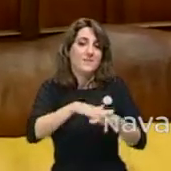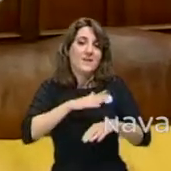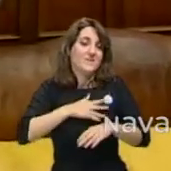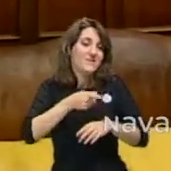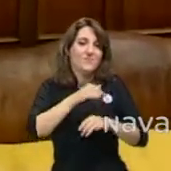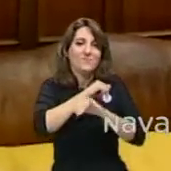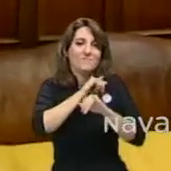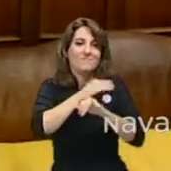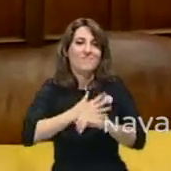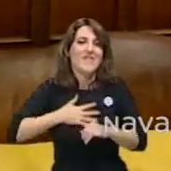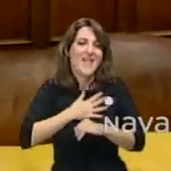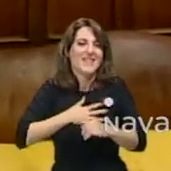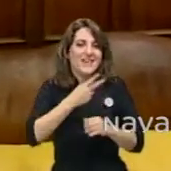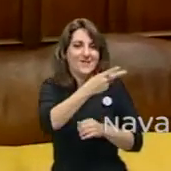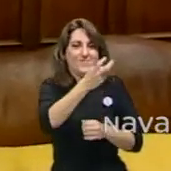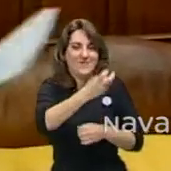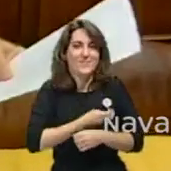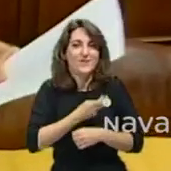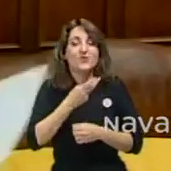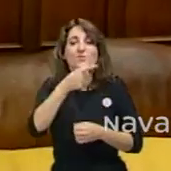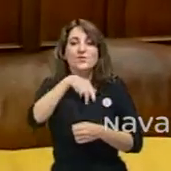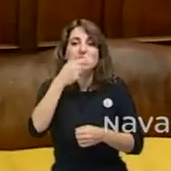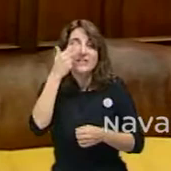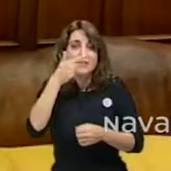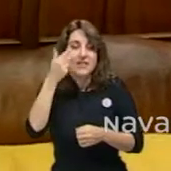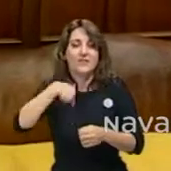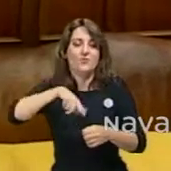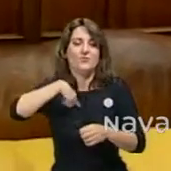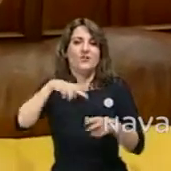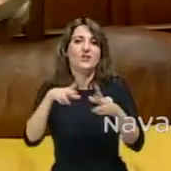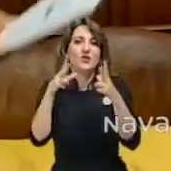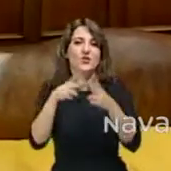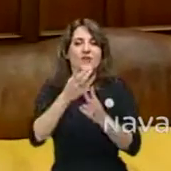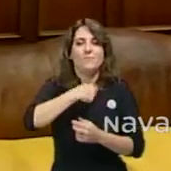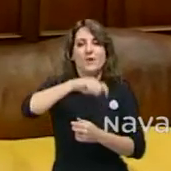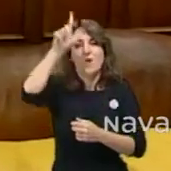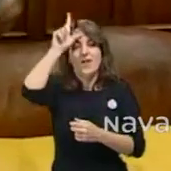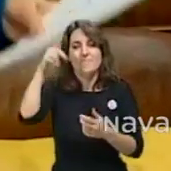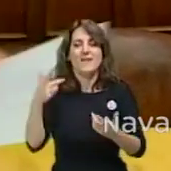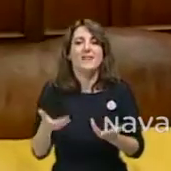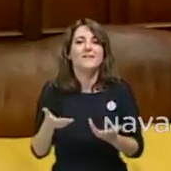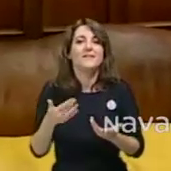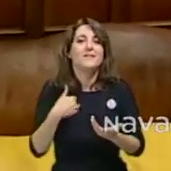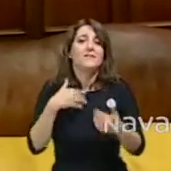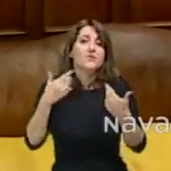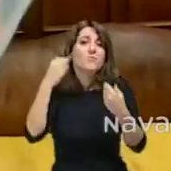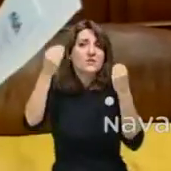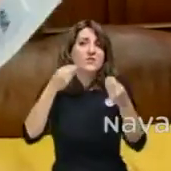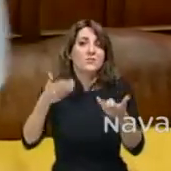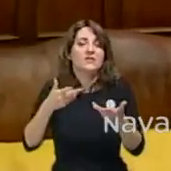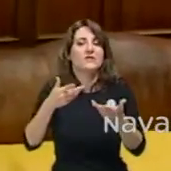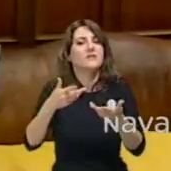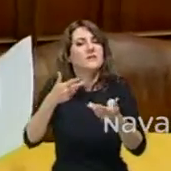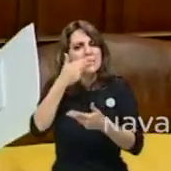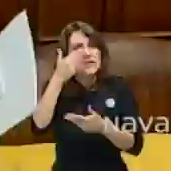estado aquí, que os hayáis interesado en las cosas que hacemos en la sociedad hispano-alemana. Son algunas interesantes también para la sociedad. Quiero